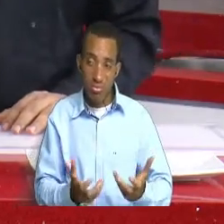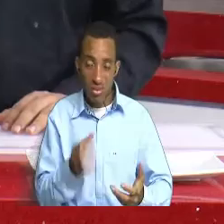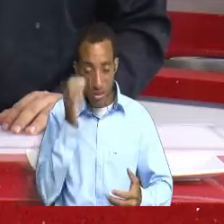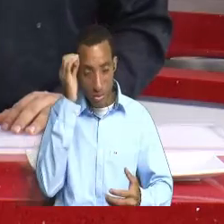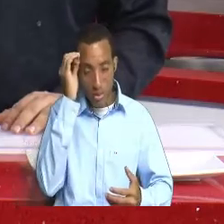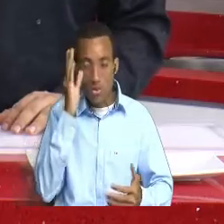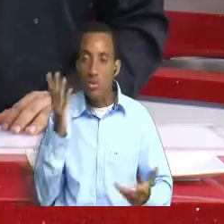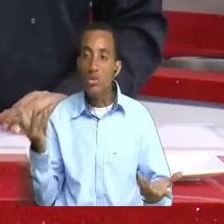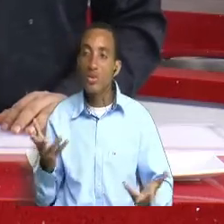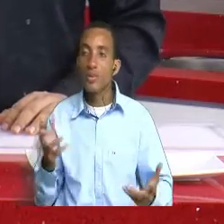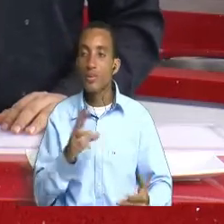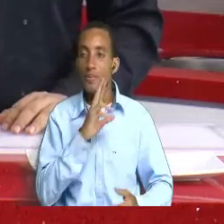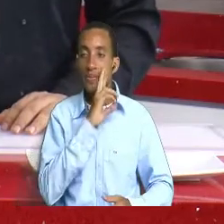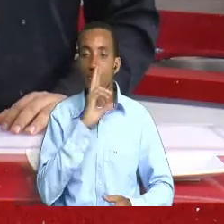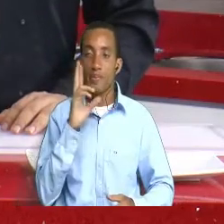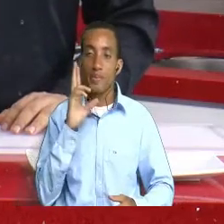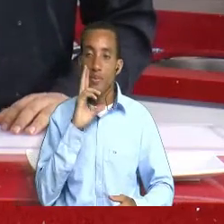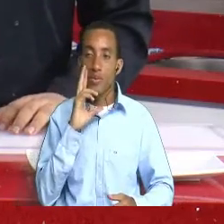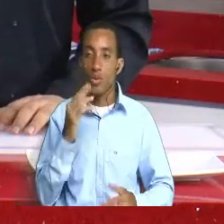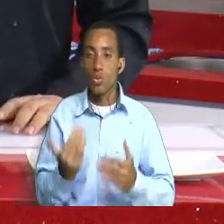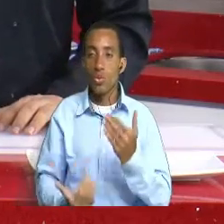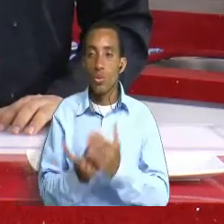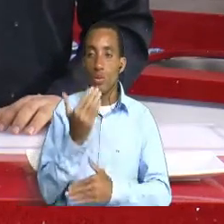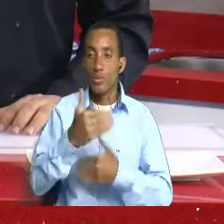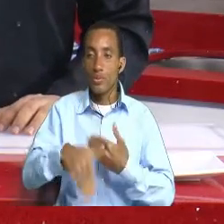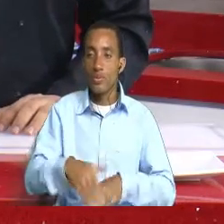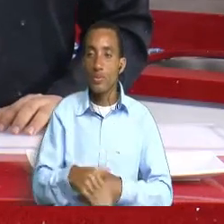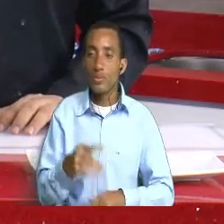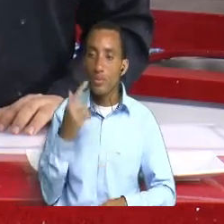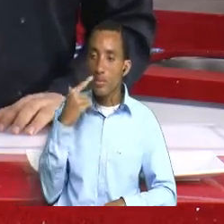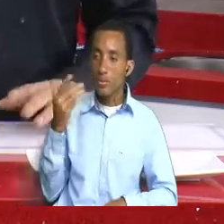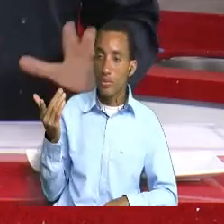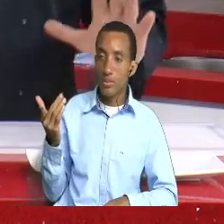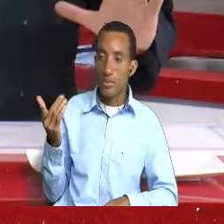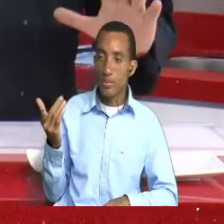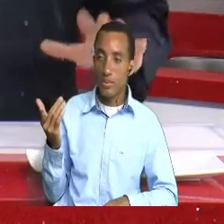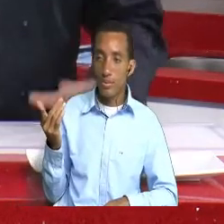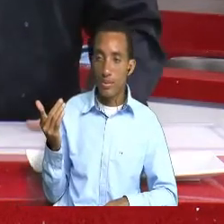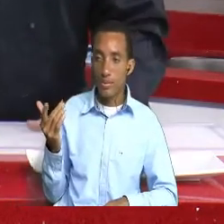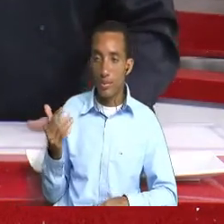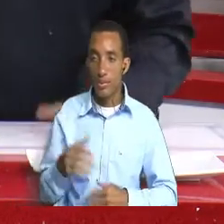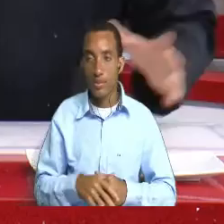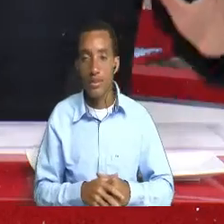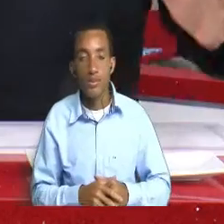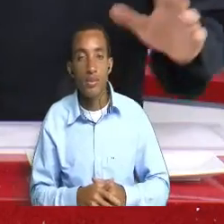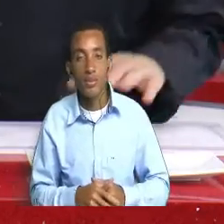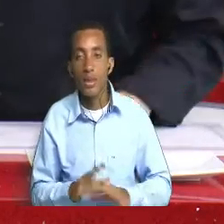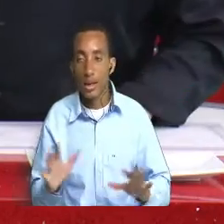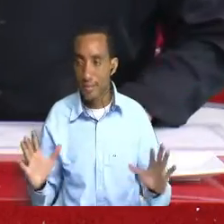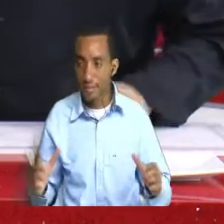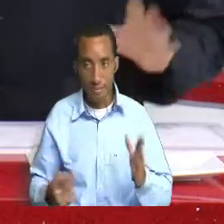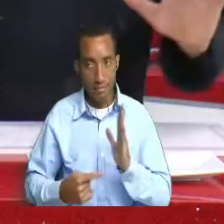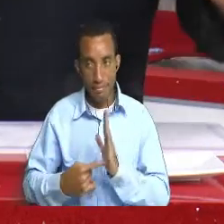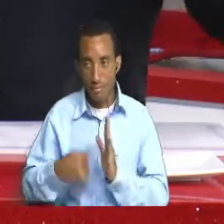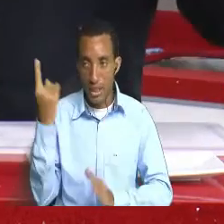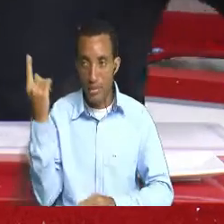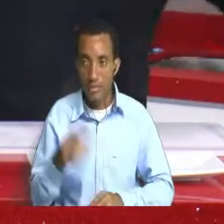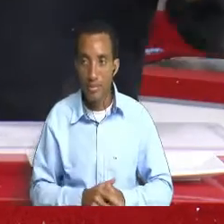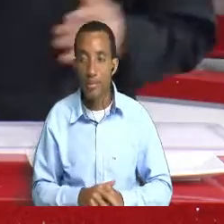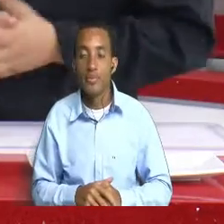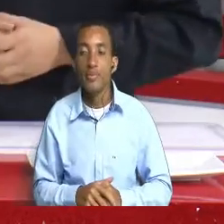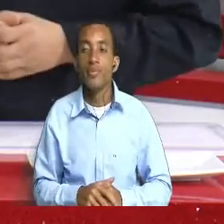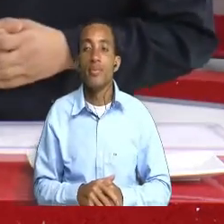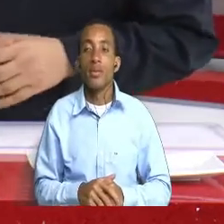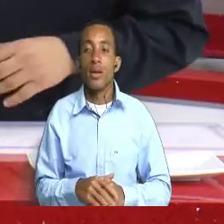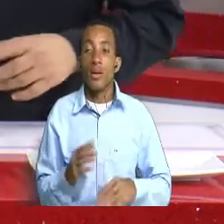restaurante 920 del hotel barrancabermeja plaza y ahora sí nos vamos manos a la obra wilson porque esto está muy hablado visto roig entonces